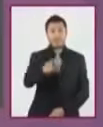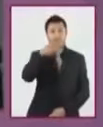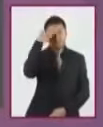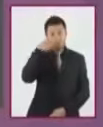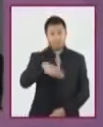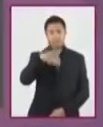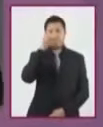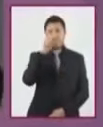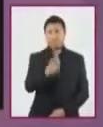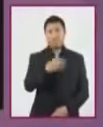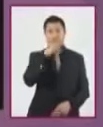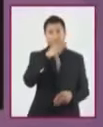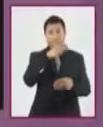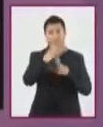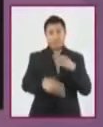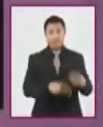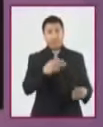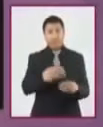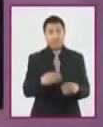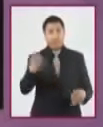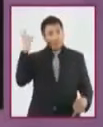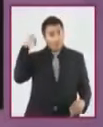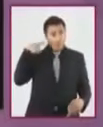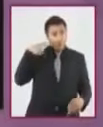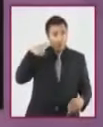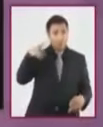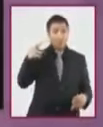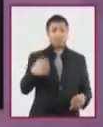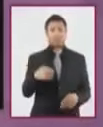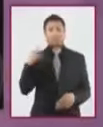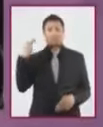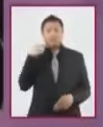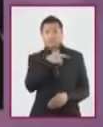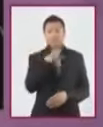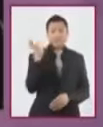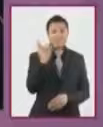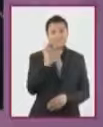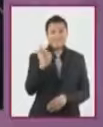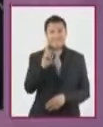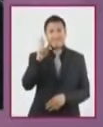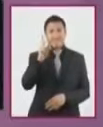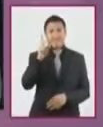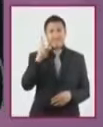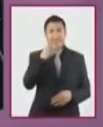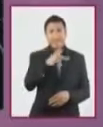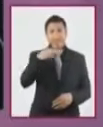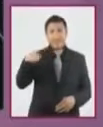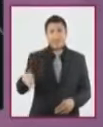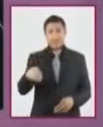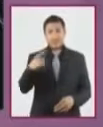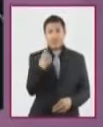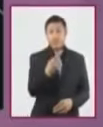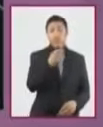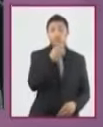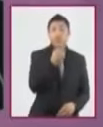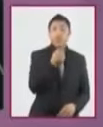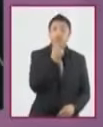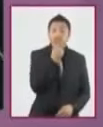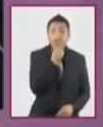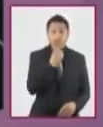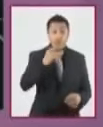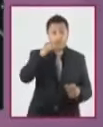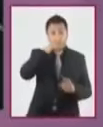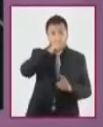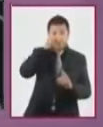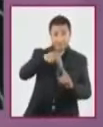¿Sabías que nuestro planeta viaja a una velocidad de casi 30 km por segundo en una trayectoria elíptica alrededor del Sol?